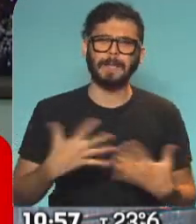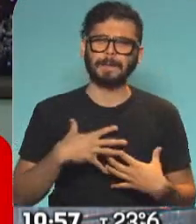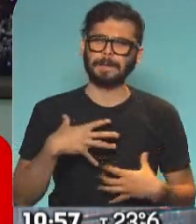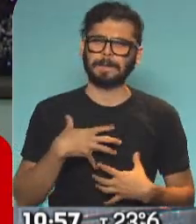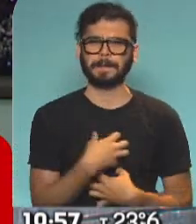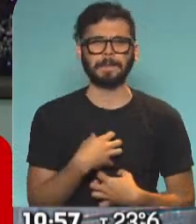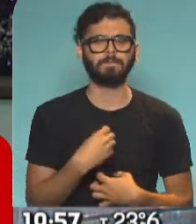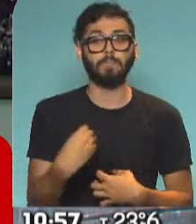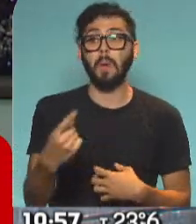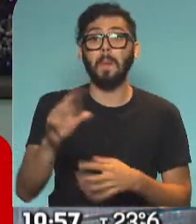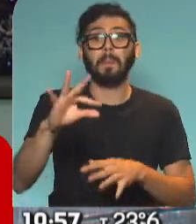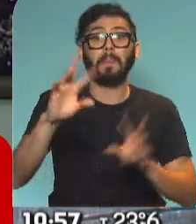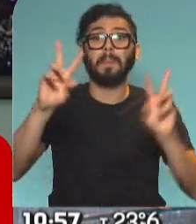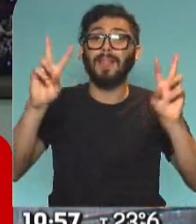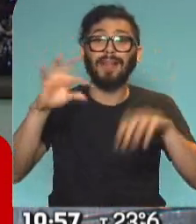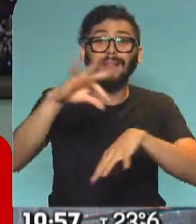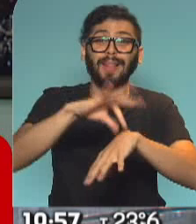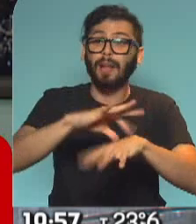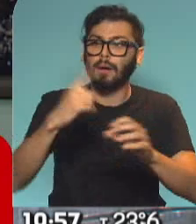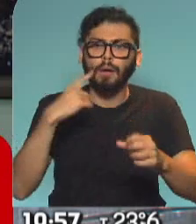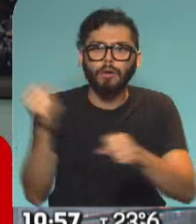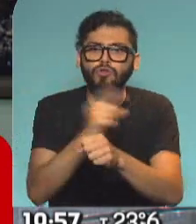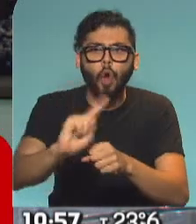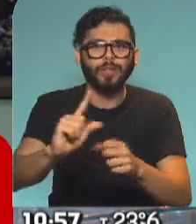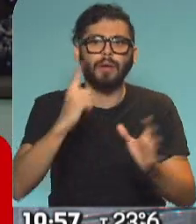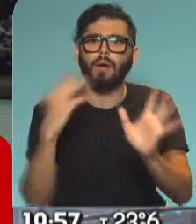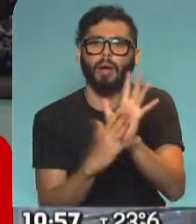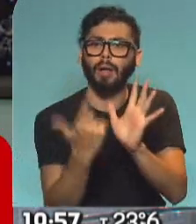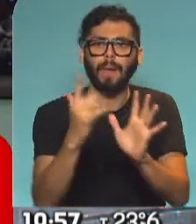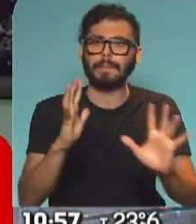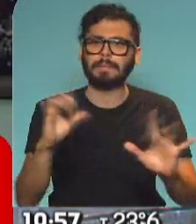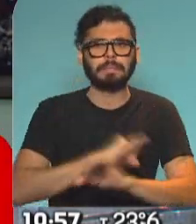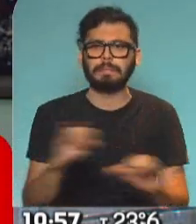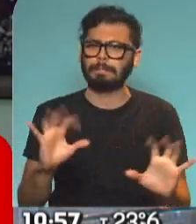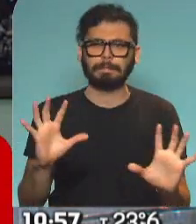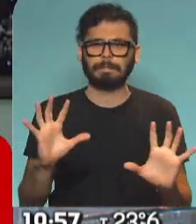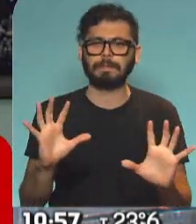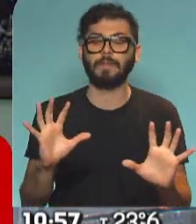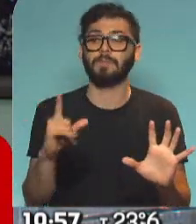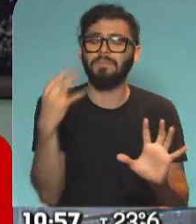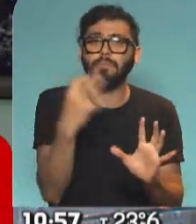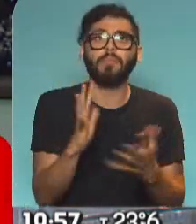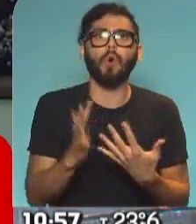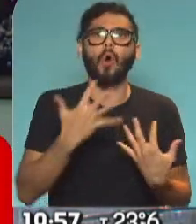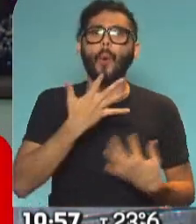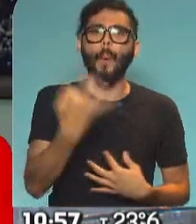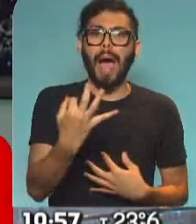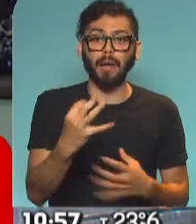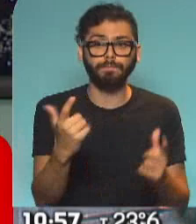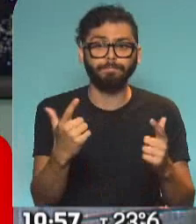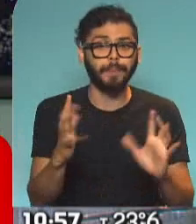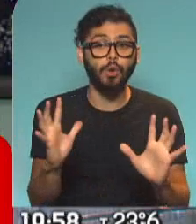no están avaladas, que no están autorizadas y que no tienen ningún dato cierto su